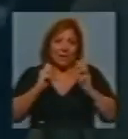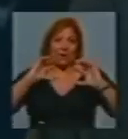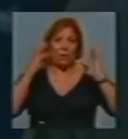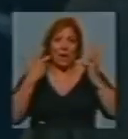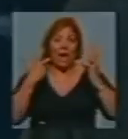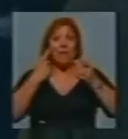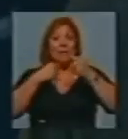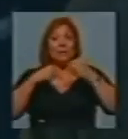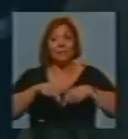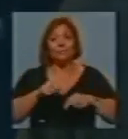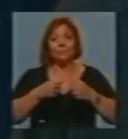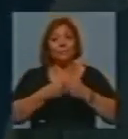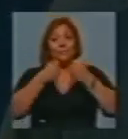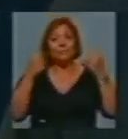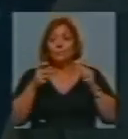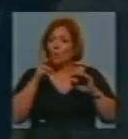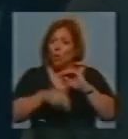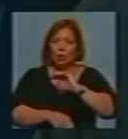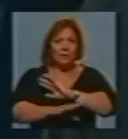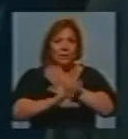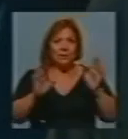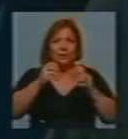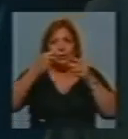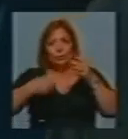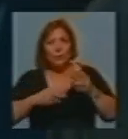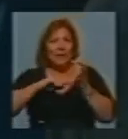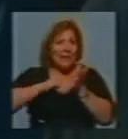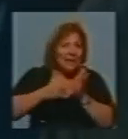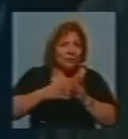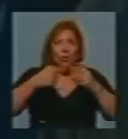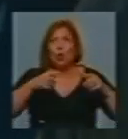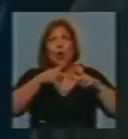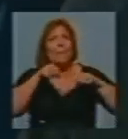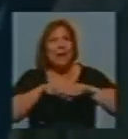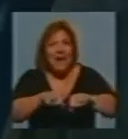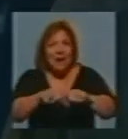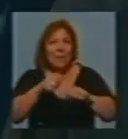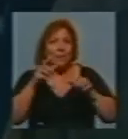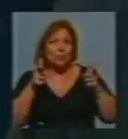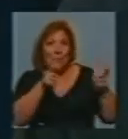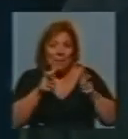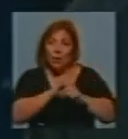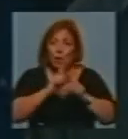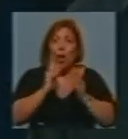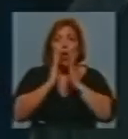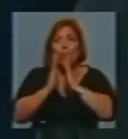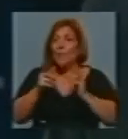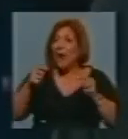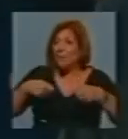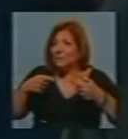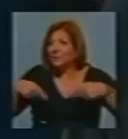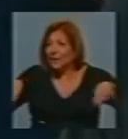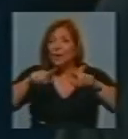es cortar el suministro de los subproductos a la grande superficie, no a los comercios chicos. Es decir, en los comercios chicos va a